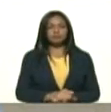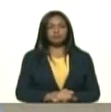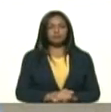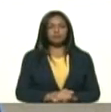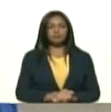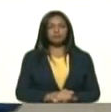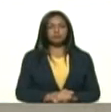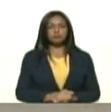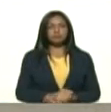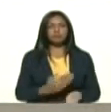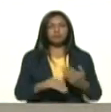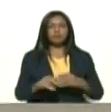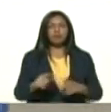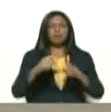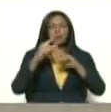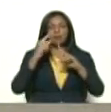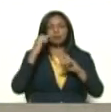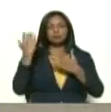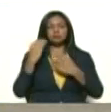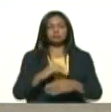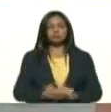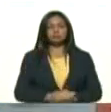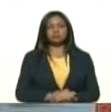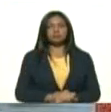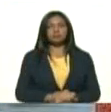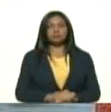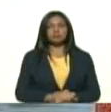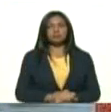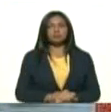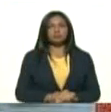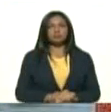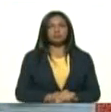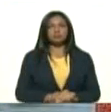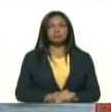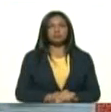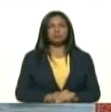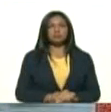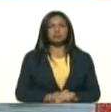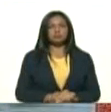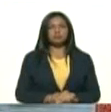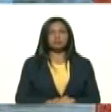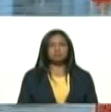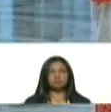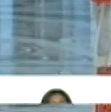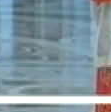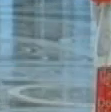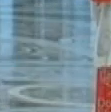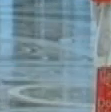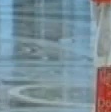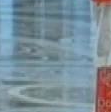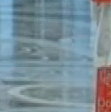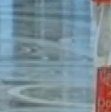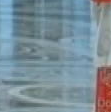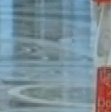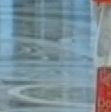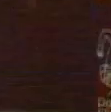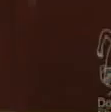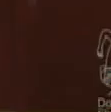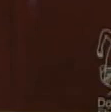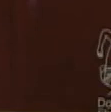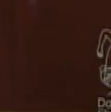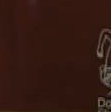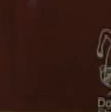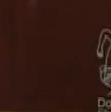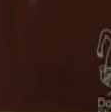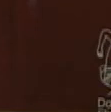adelante esta palabra. Adelante. No es questo il tempo degli egoismi. Este no